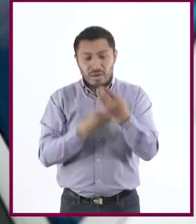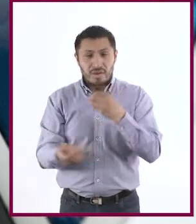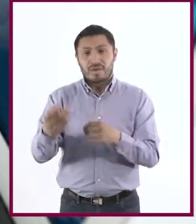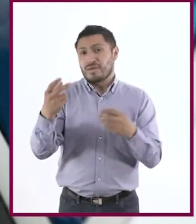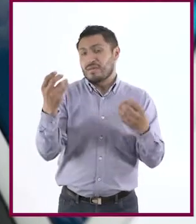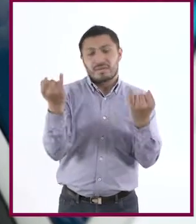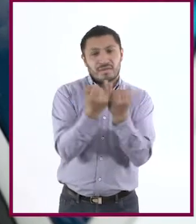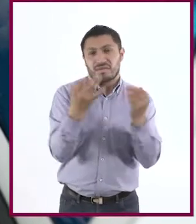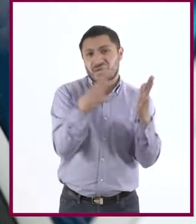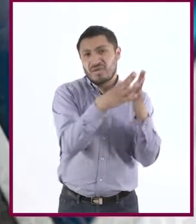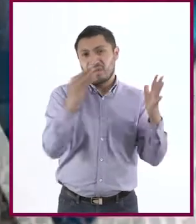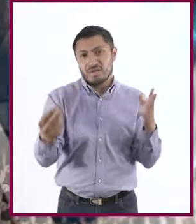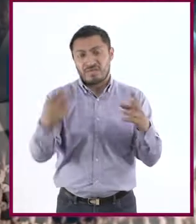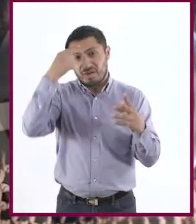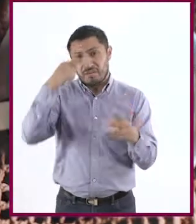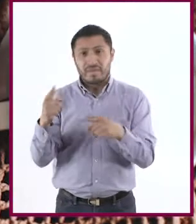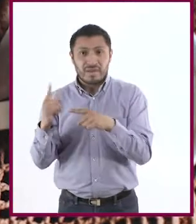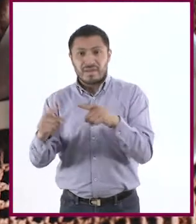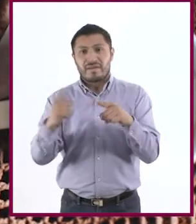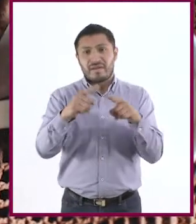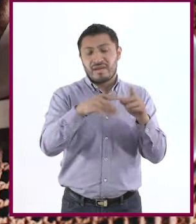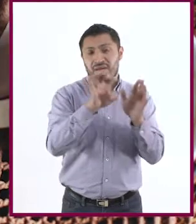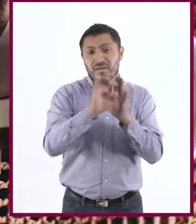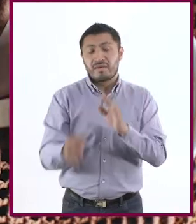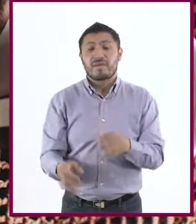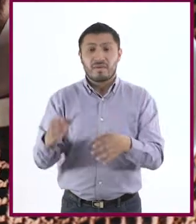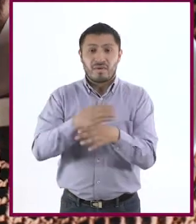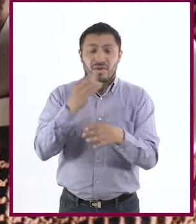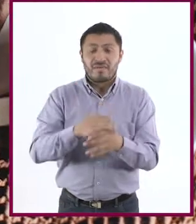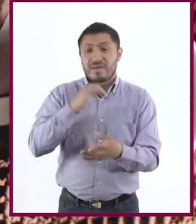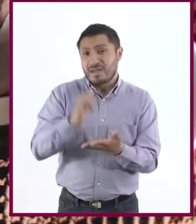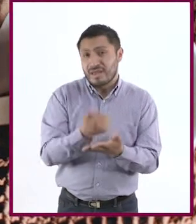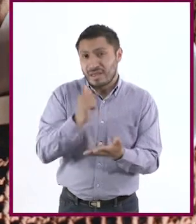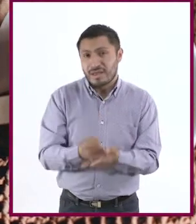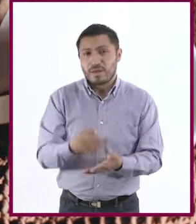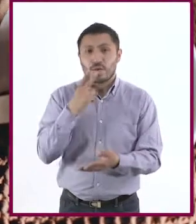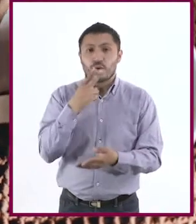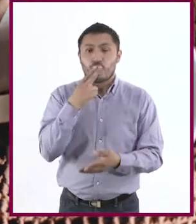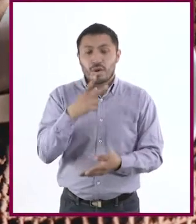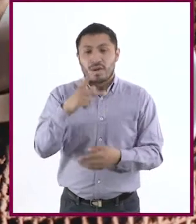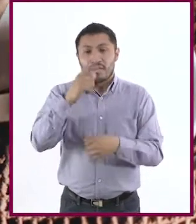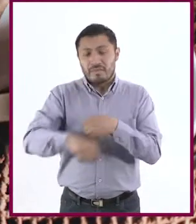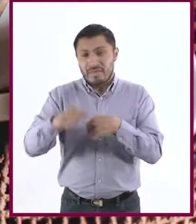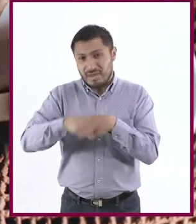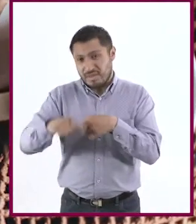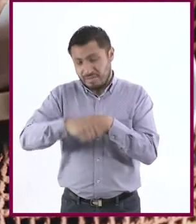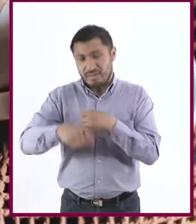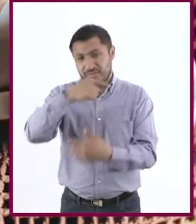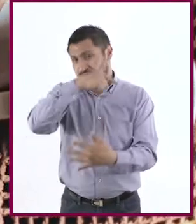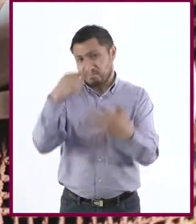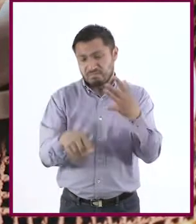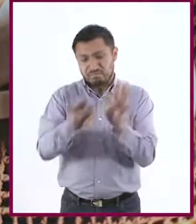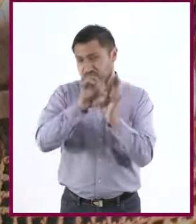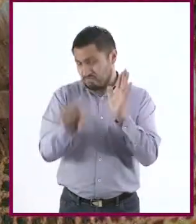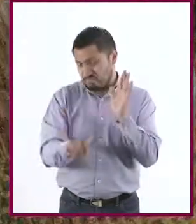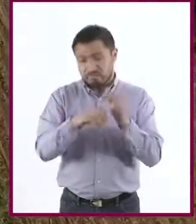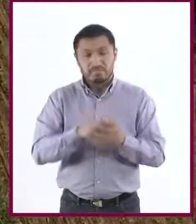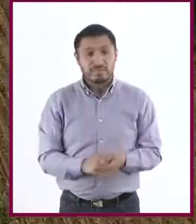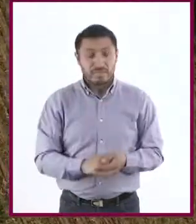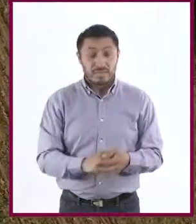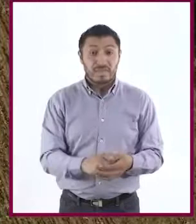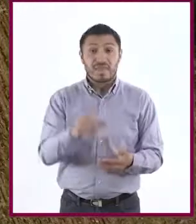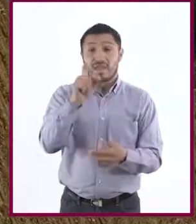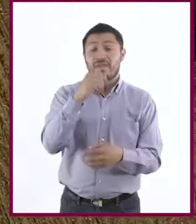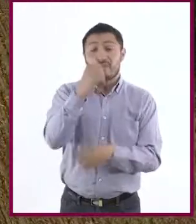métodos similares para otras especies, como el café, arroz, tabaco y papa, por mencionar unos ejemplos. En tan